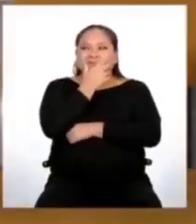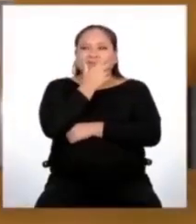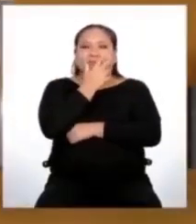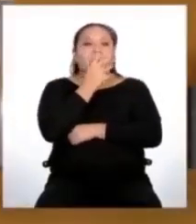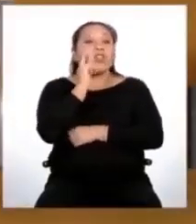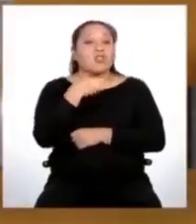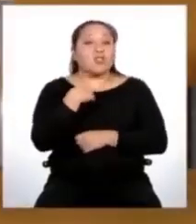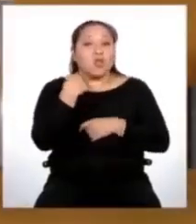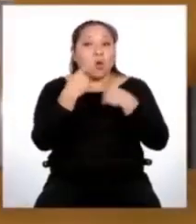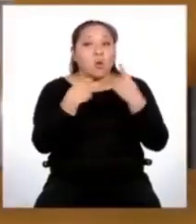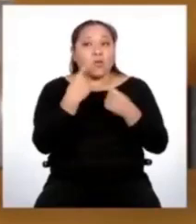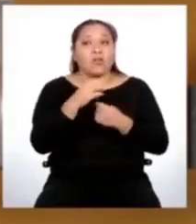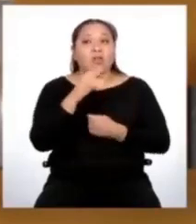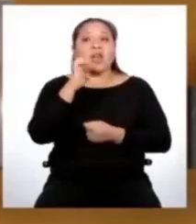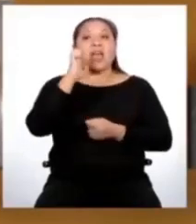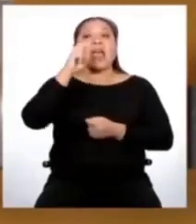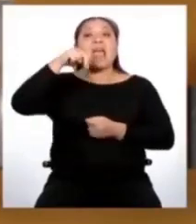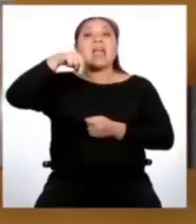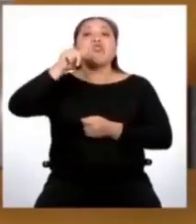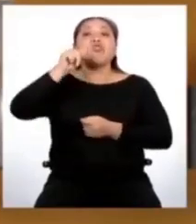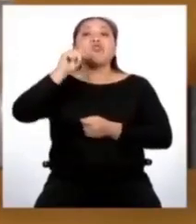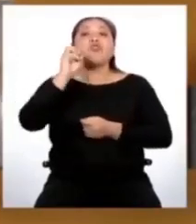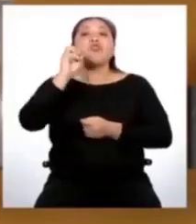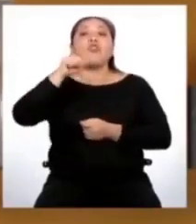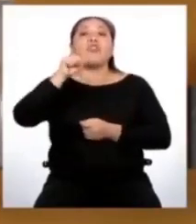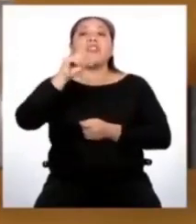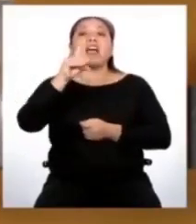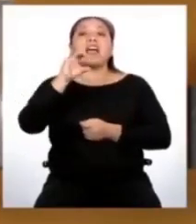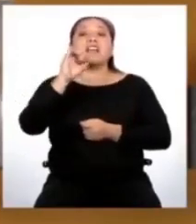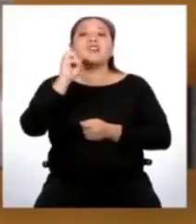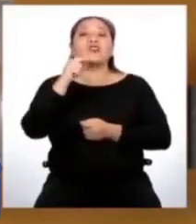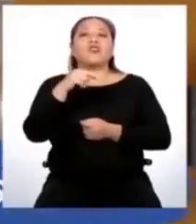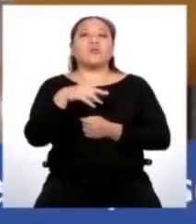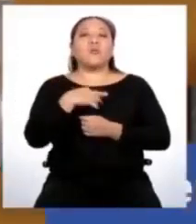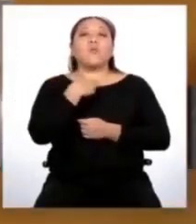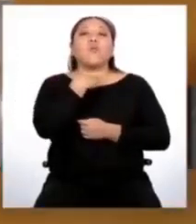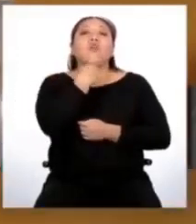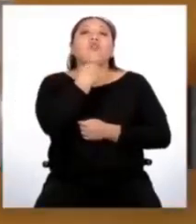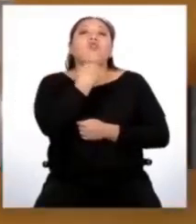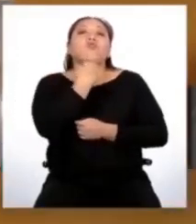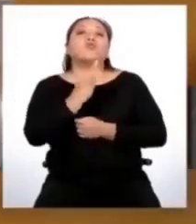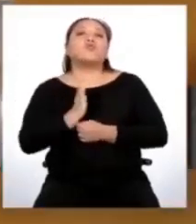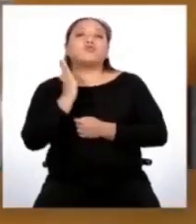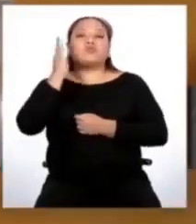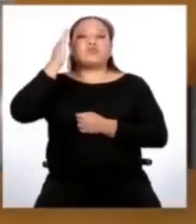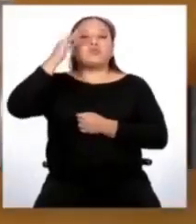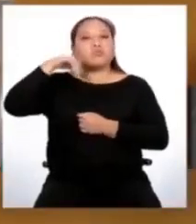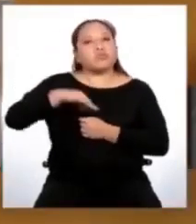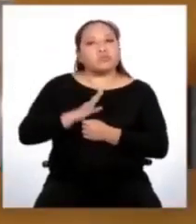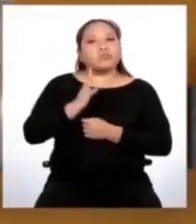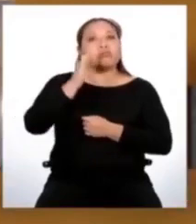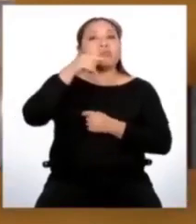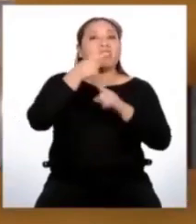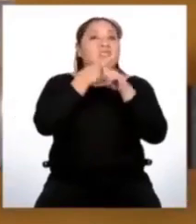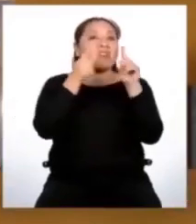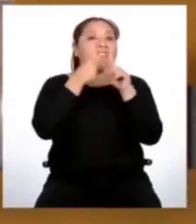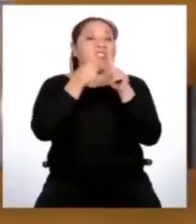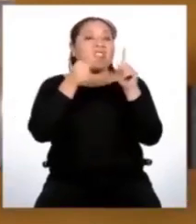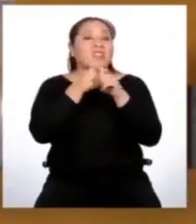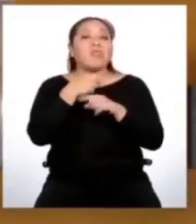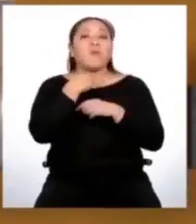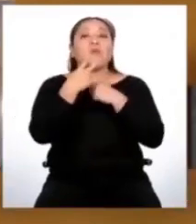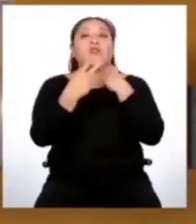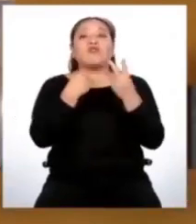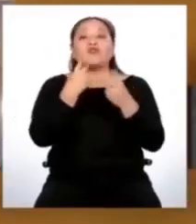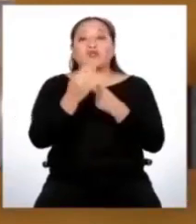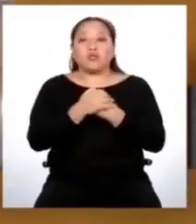cuento. La entonación, por ejemplo, es un elemento prosódico y hace referencia al conjunto de variaciones que se presentan en